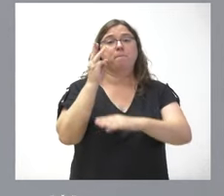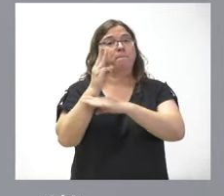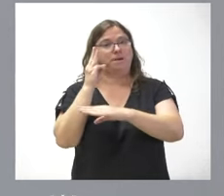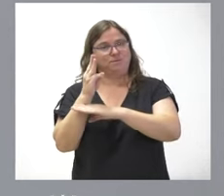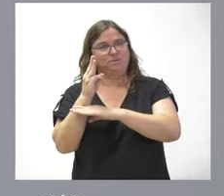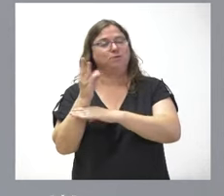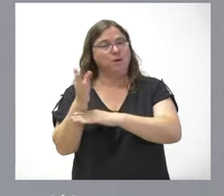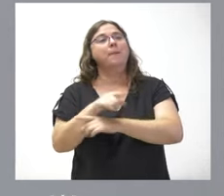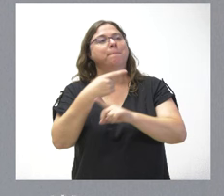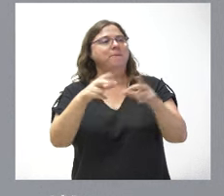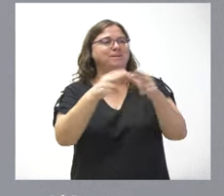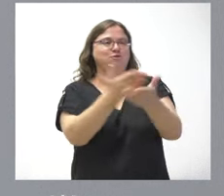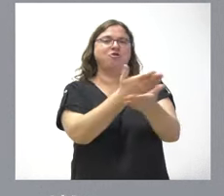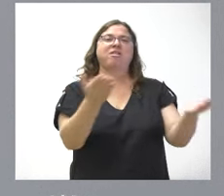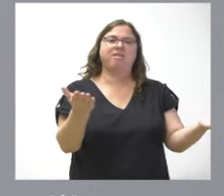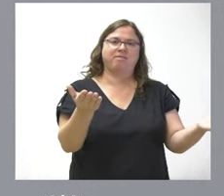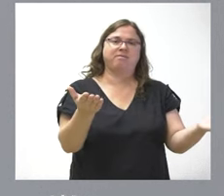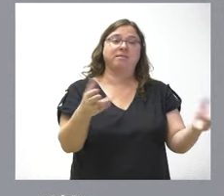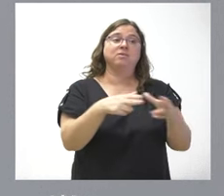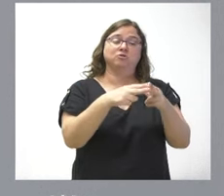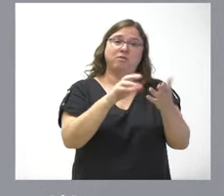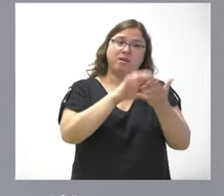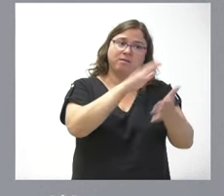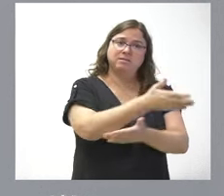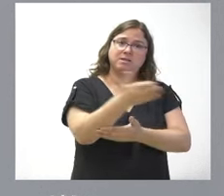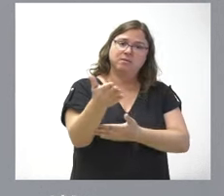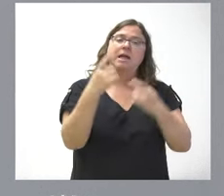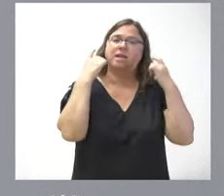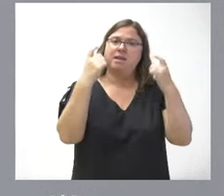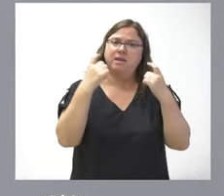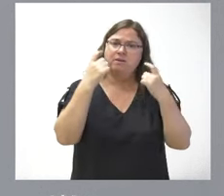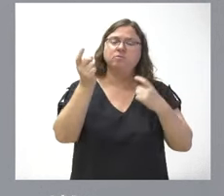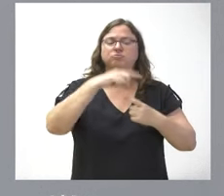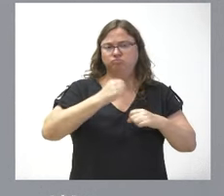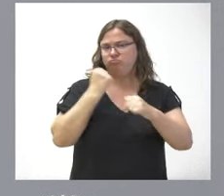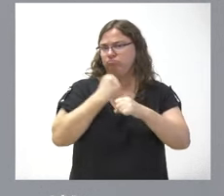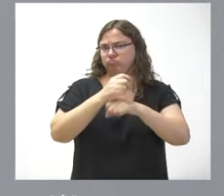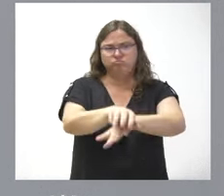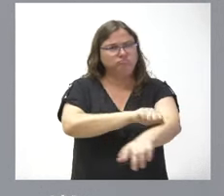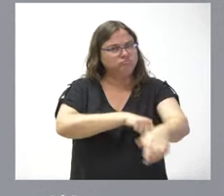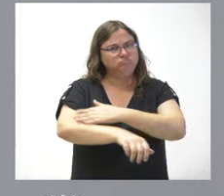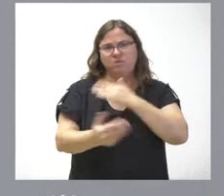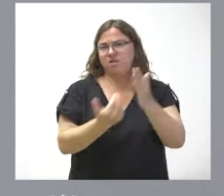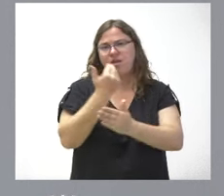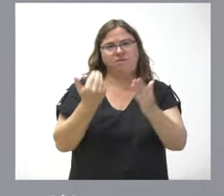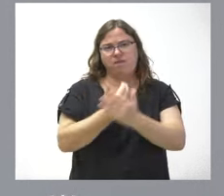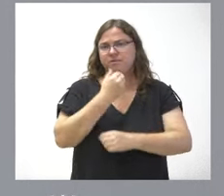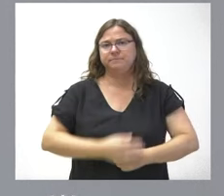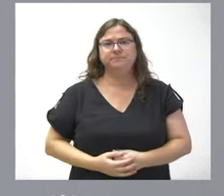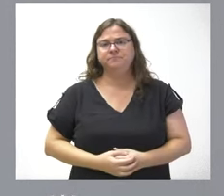también a la sociedad de Castilla y león y por tanto ese es un esfuerzo al que nos vamos a dedicar todos los días